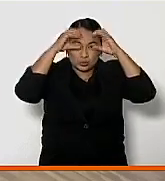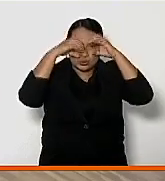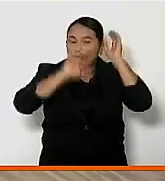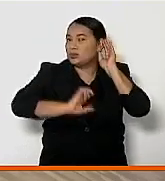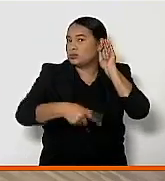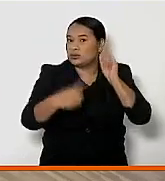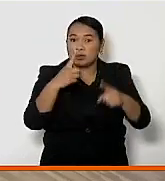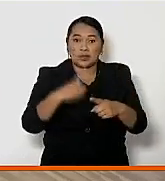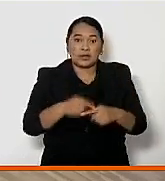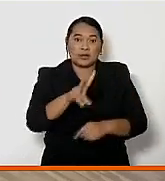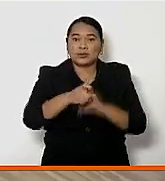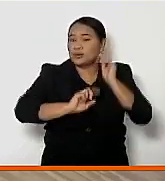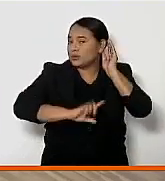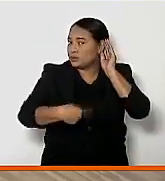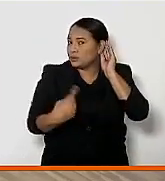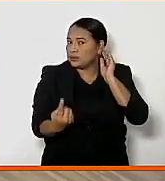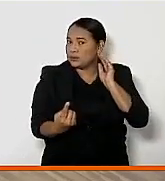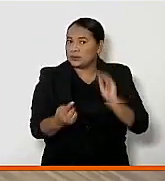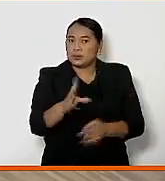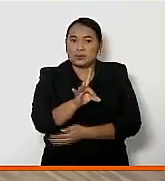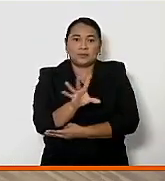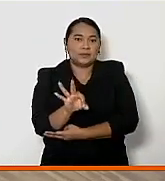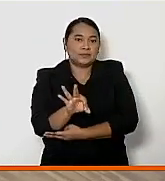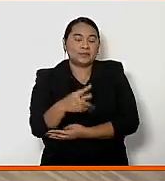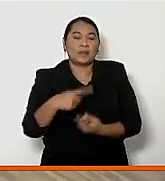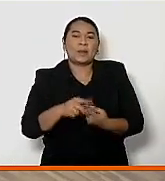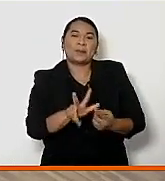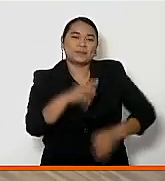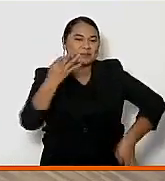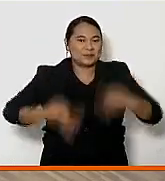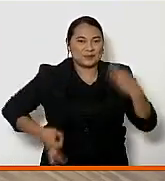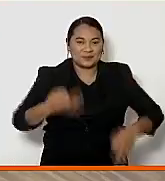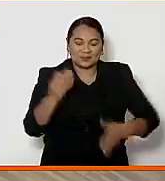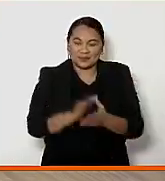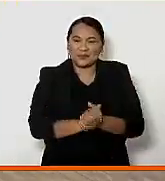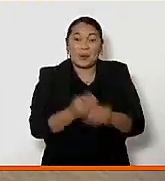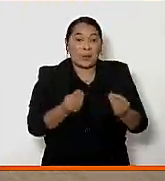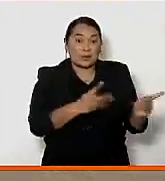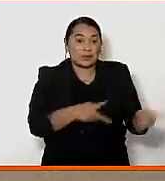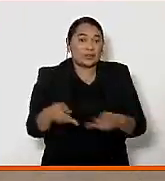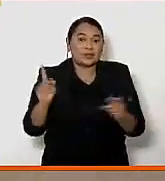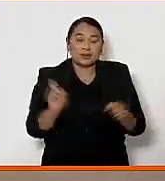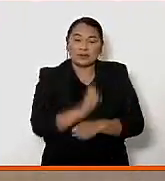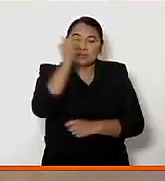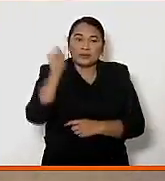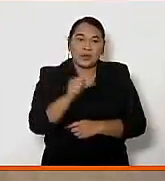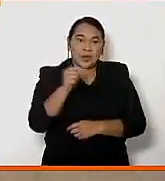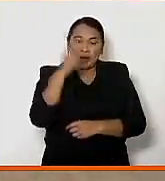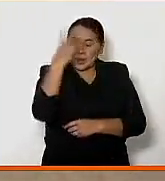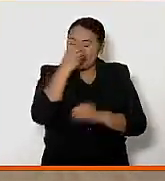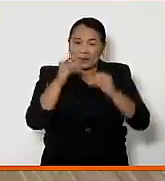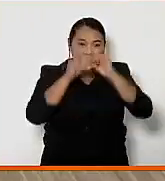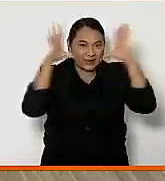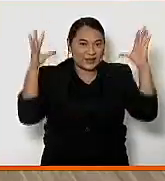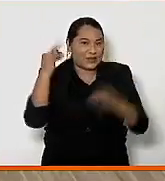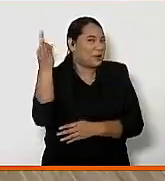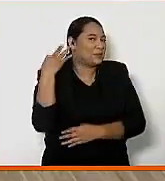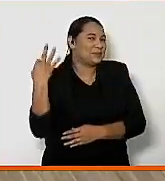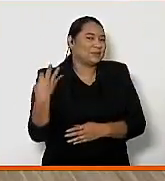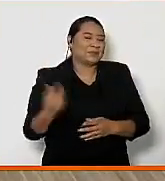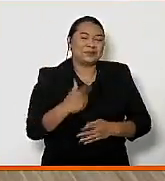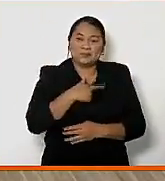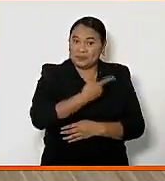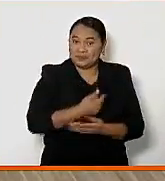x 2x y para más uno ochenta y nueve más tres espero tengamos muchos ganadores esta linda mañana francine